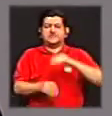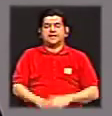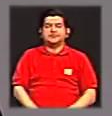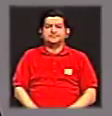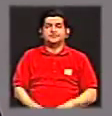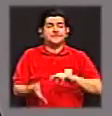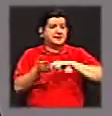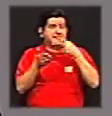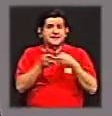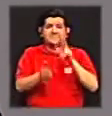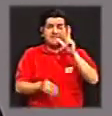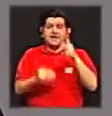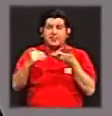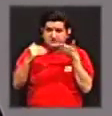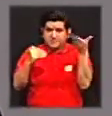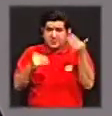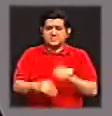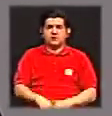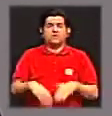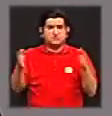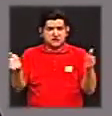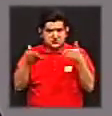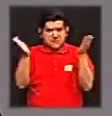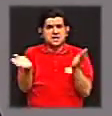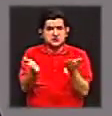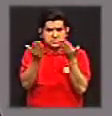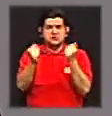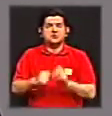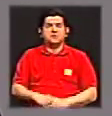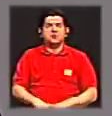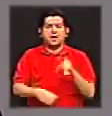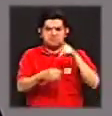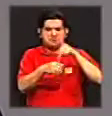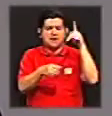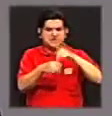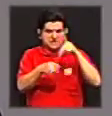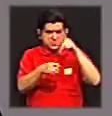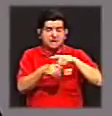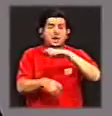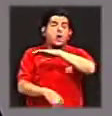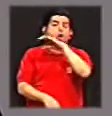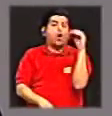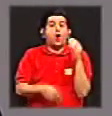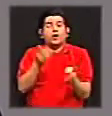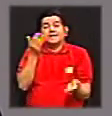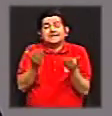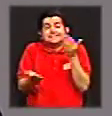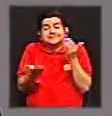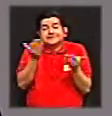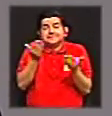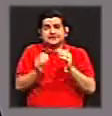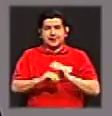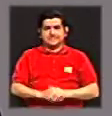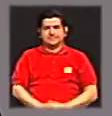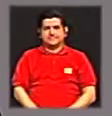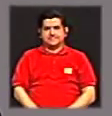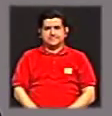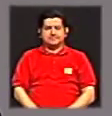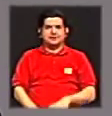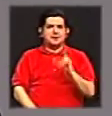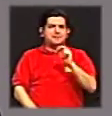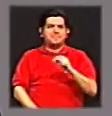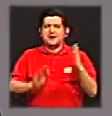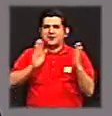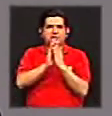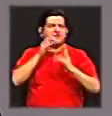son tres aspectos que motivan la participación, o por lo menos, tal vez, para no entrar en